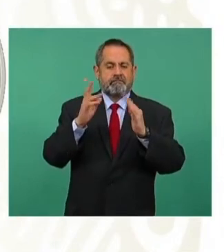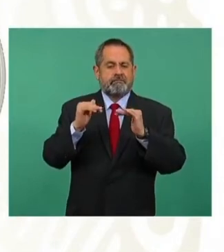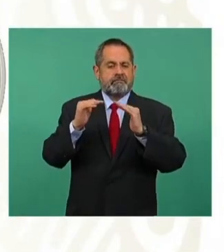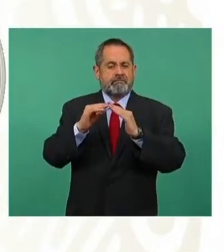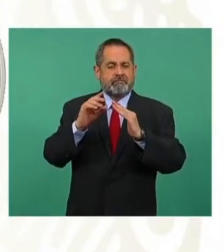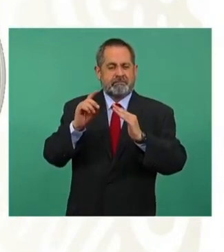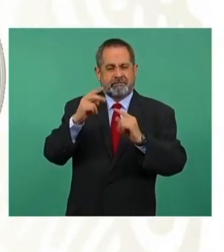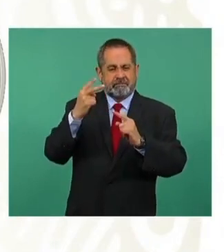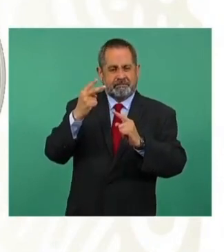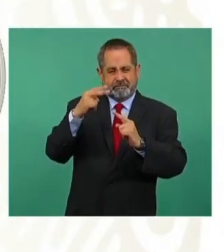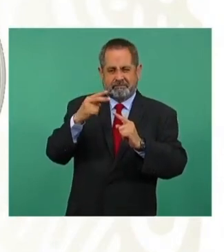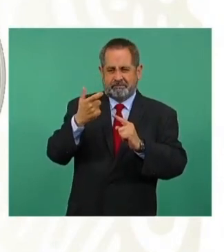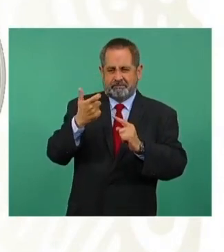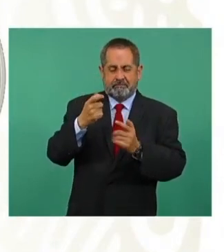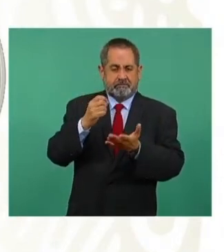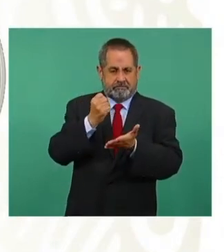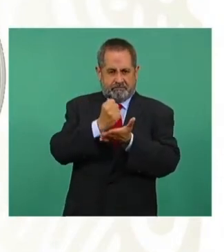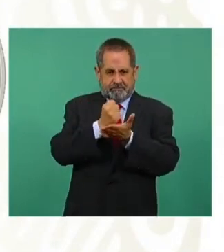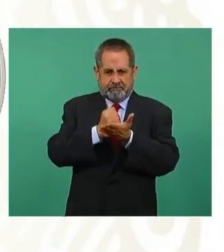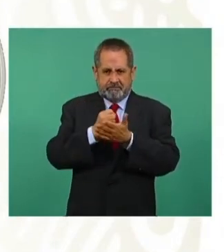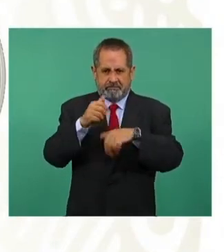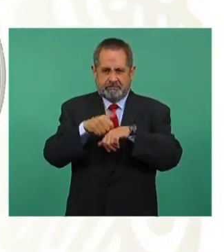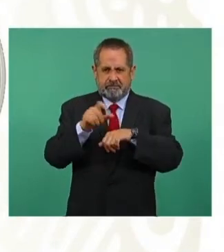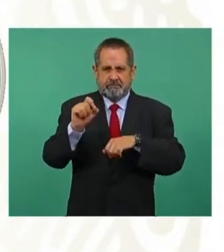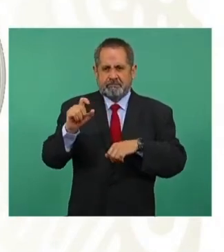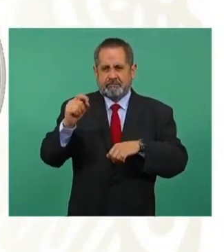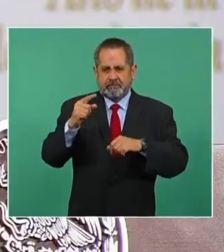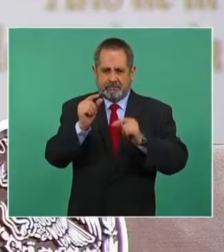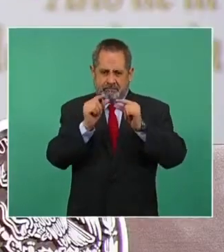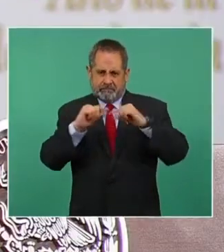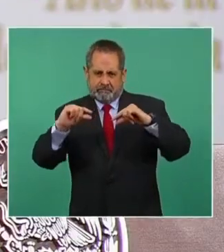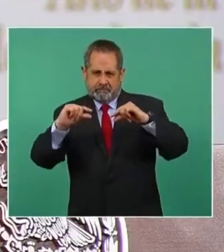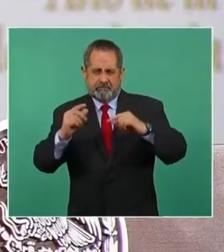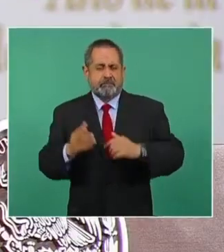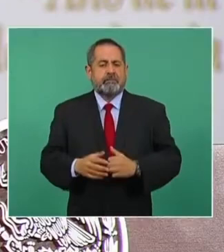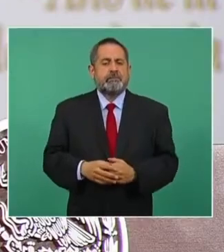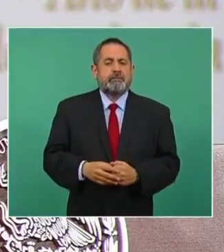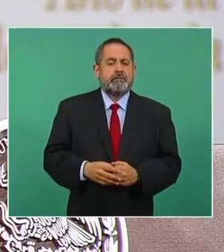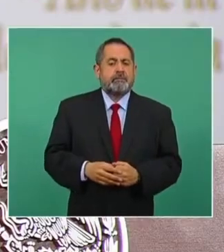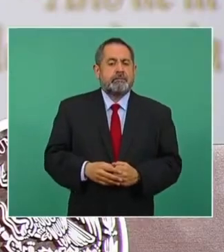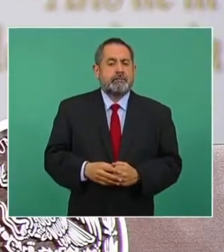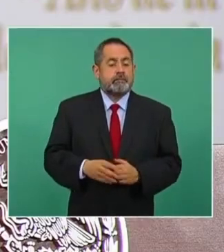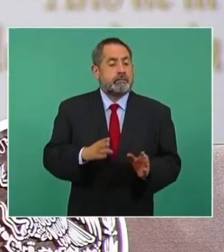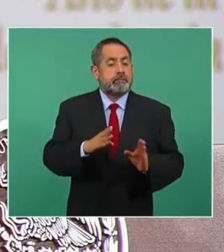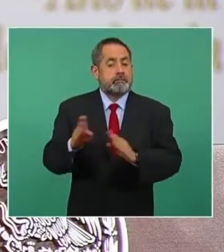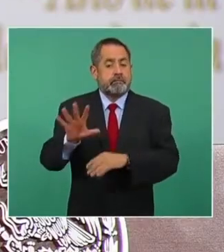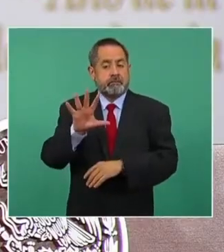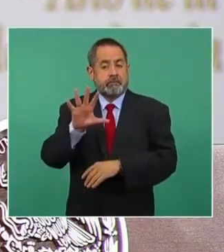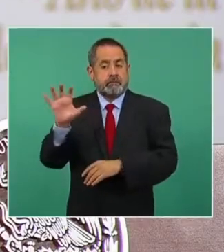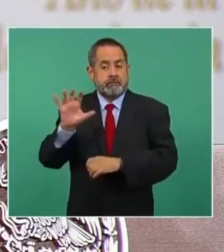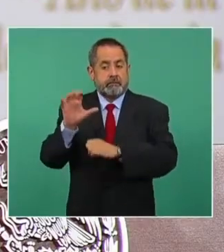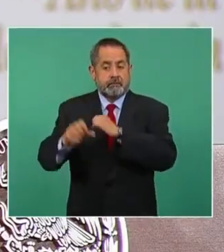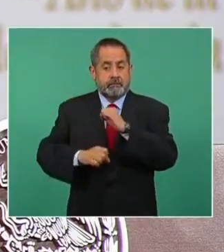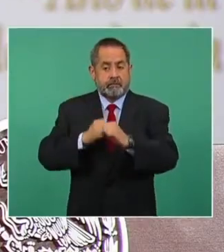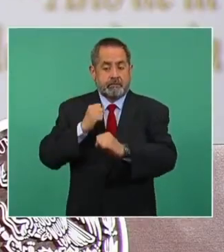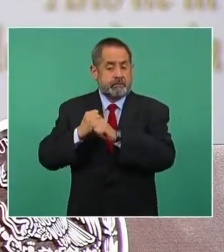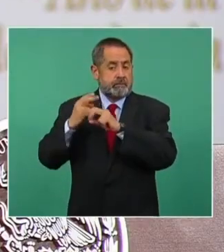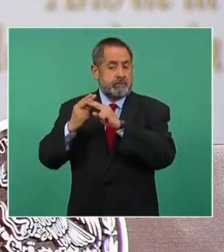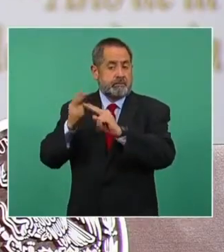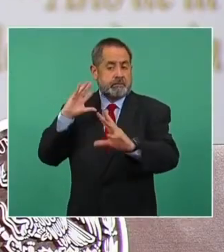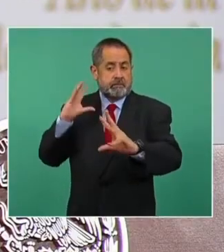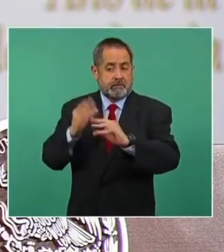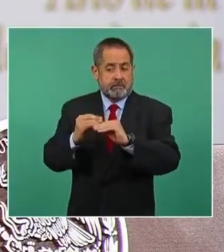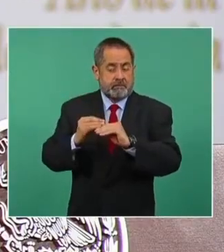y a la derecha el año 2021. Para la moneda conmemorativa de los 500 años de memoria histórica de